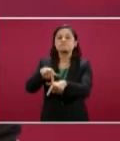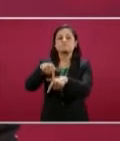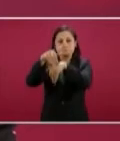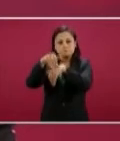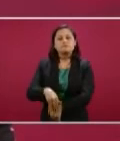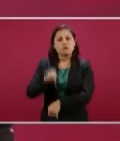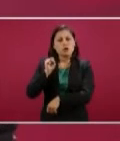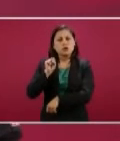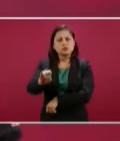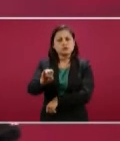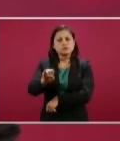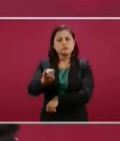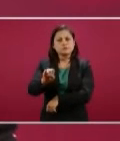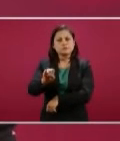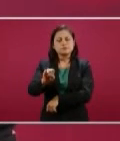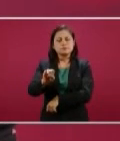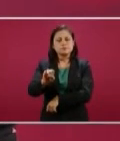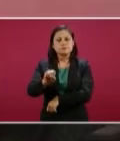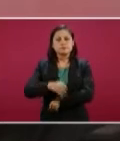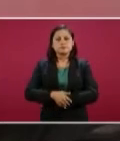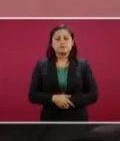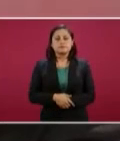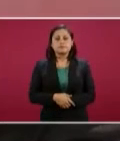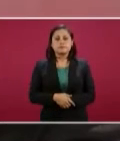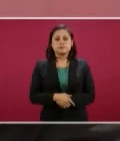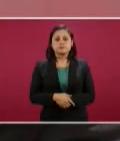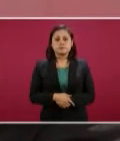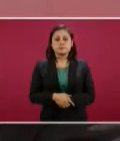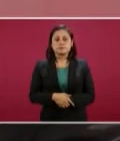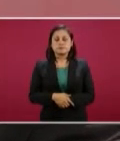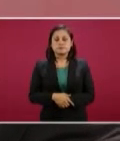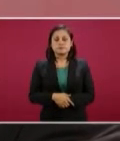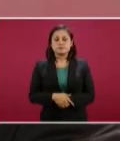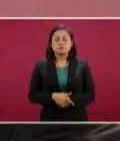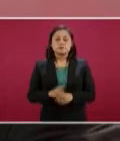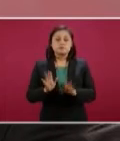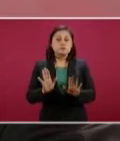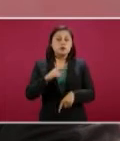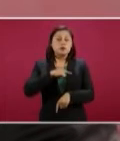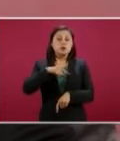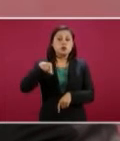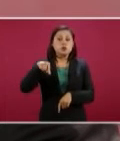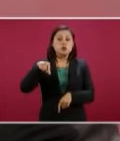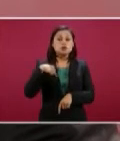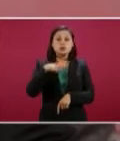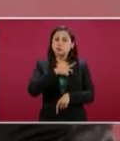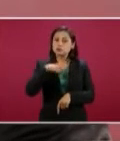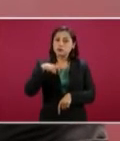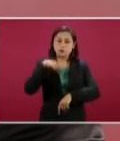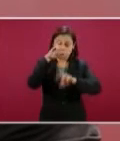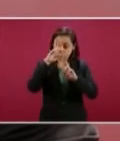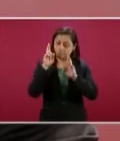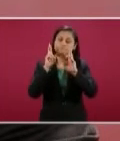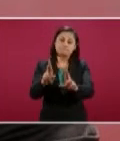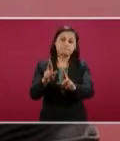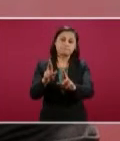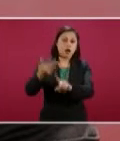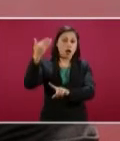la asimilación de la contundente derrota en 2018, pero que no han mostrado capacidad de reacción ni